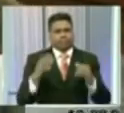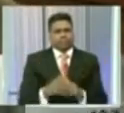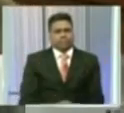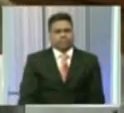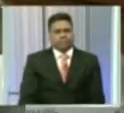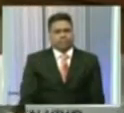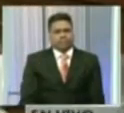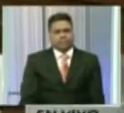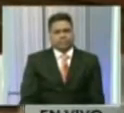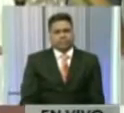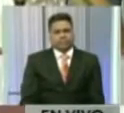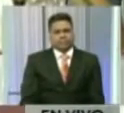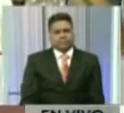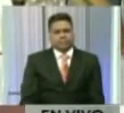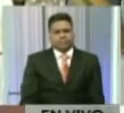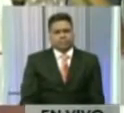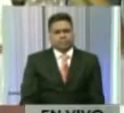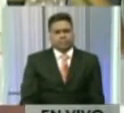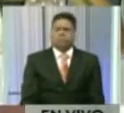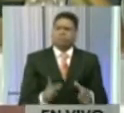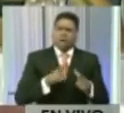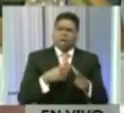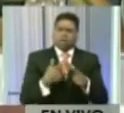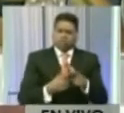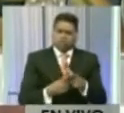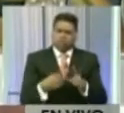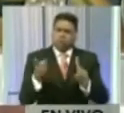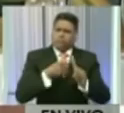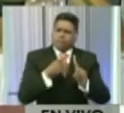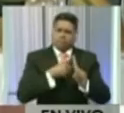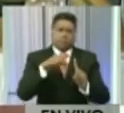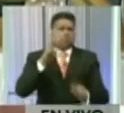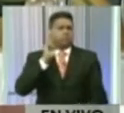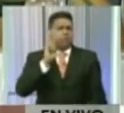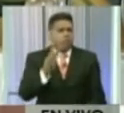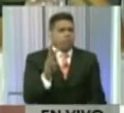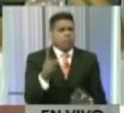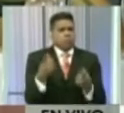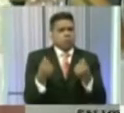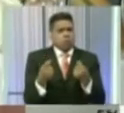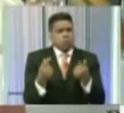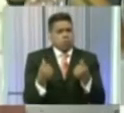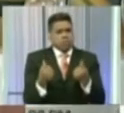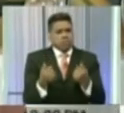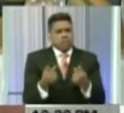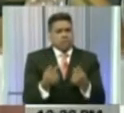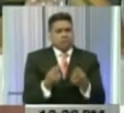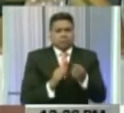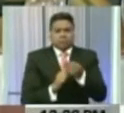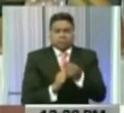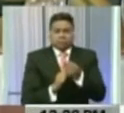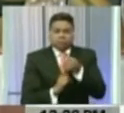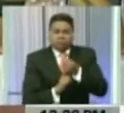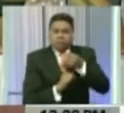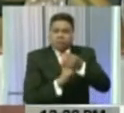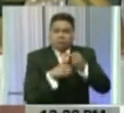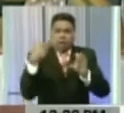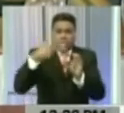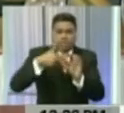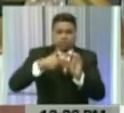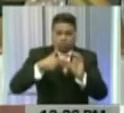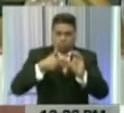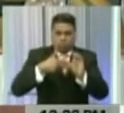Entonces, lo primero que nosotros tenemos que ver es que tenemos una economía rentista petrolera que se agotó. Lo segundo,